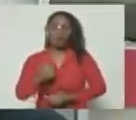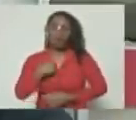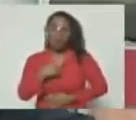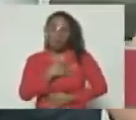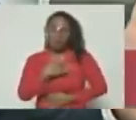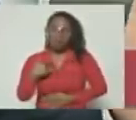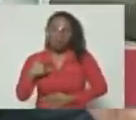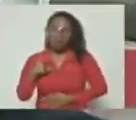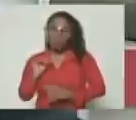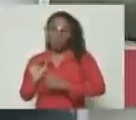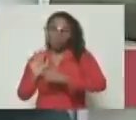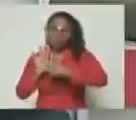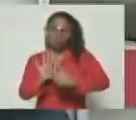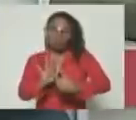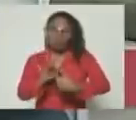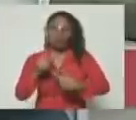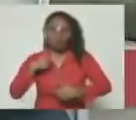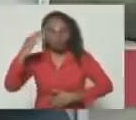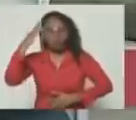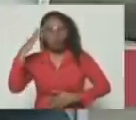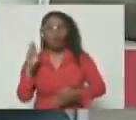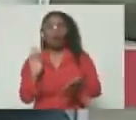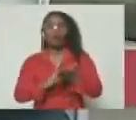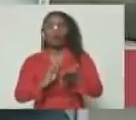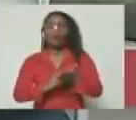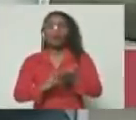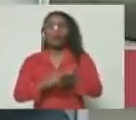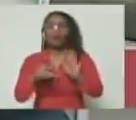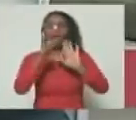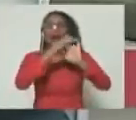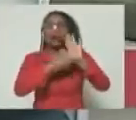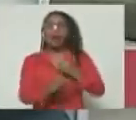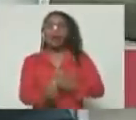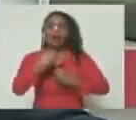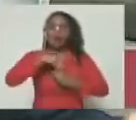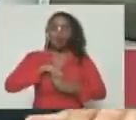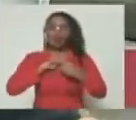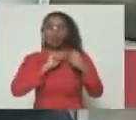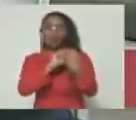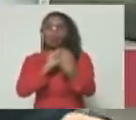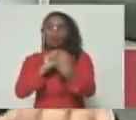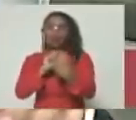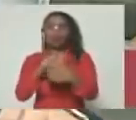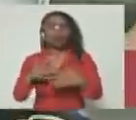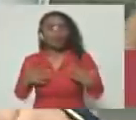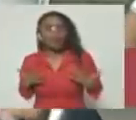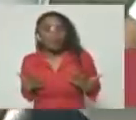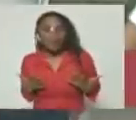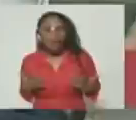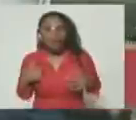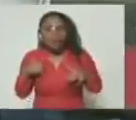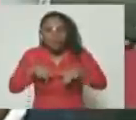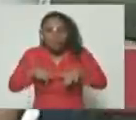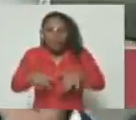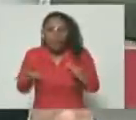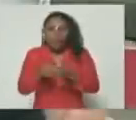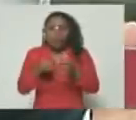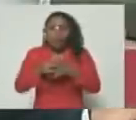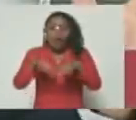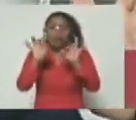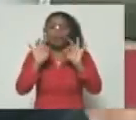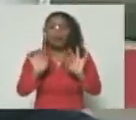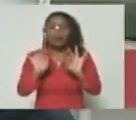a señalar lo siguiente, si bien sé lo que establece el reglamento interior y debate, que esta comisión especial, que